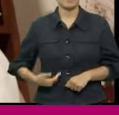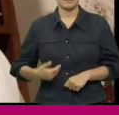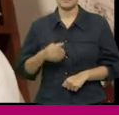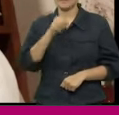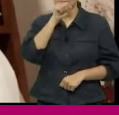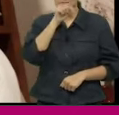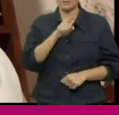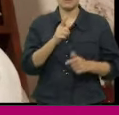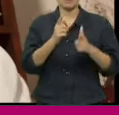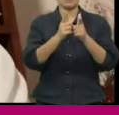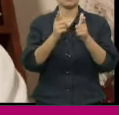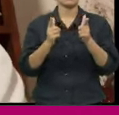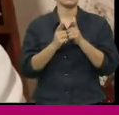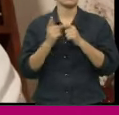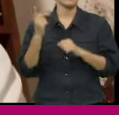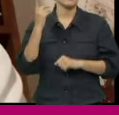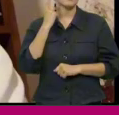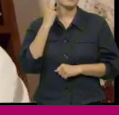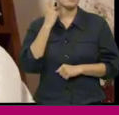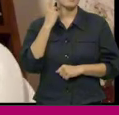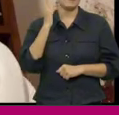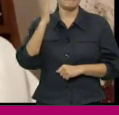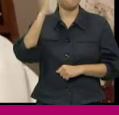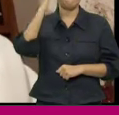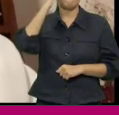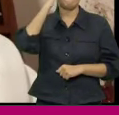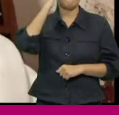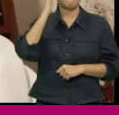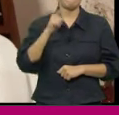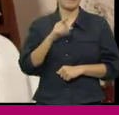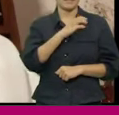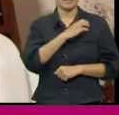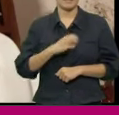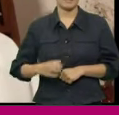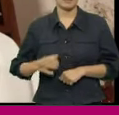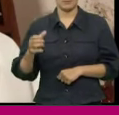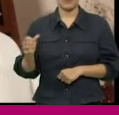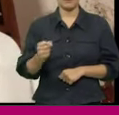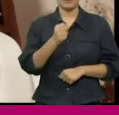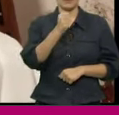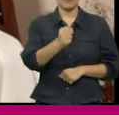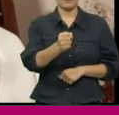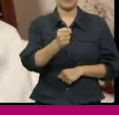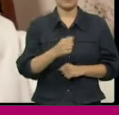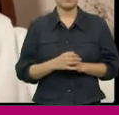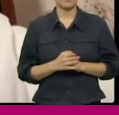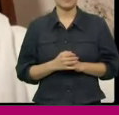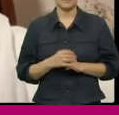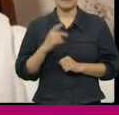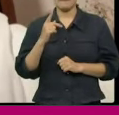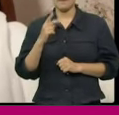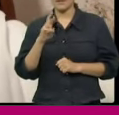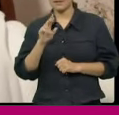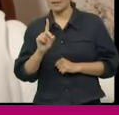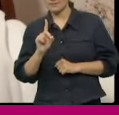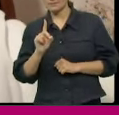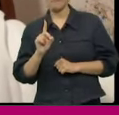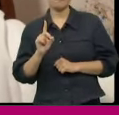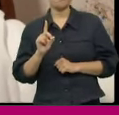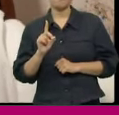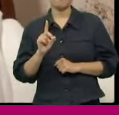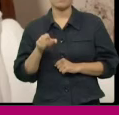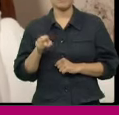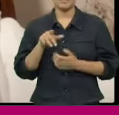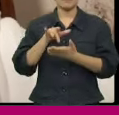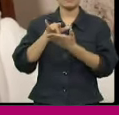los partidos que encabezan esas candidaturas. No fue el caso del PRD en términos generales.